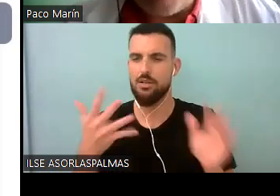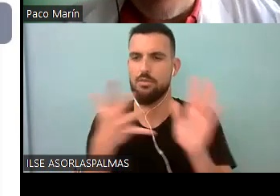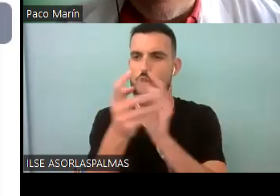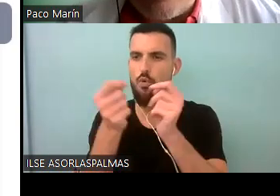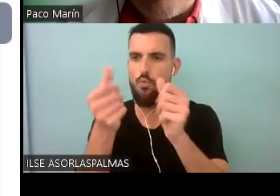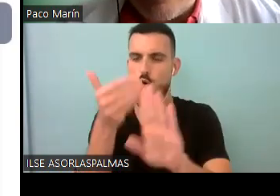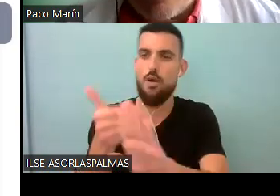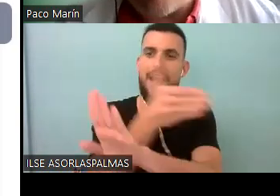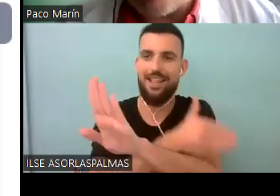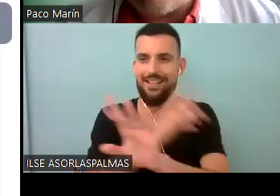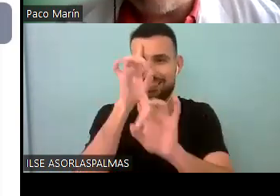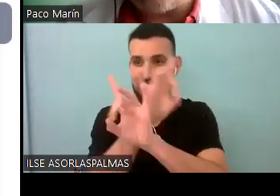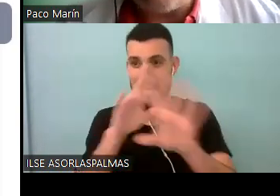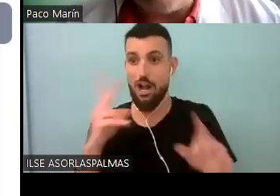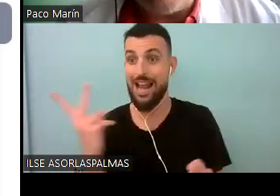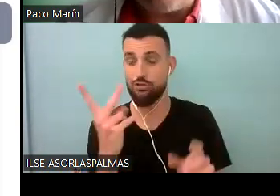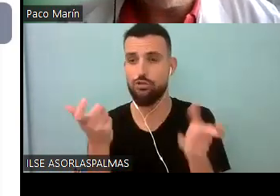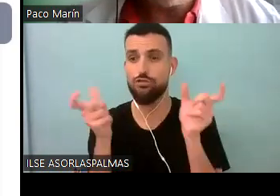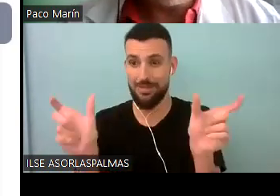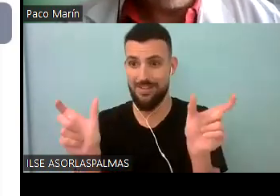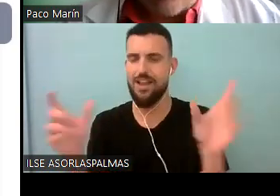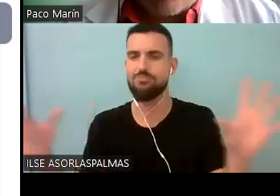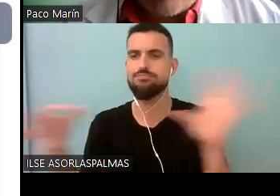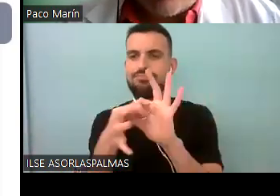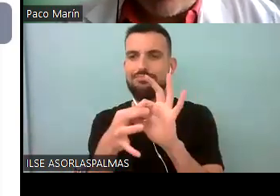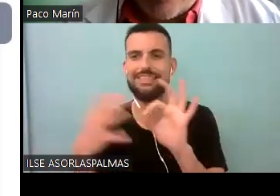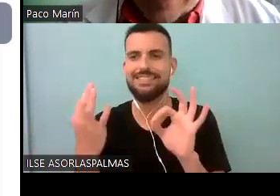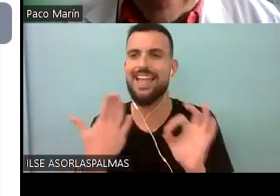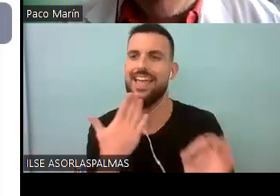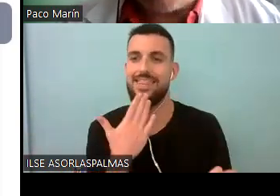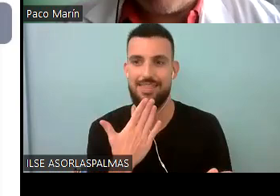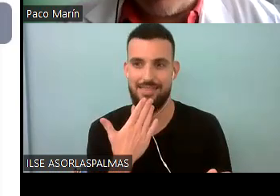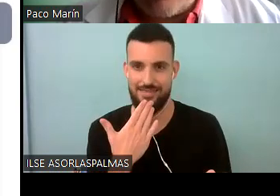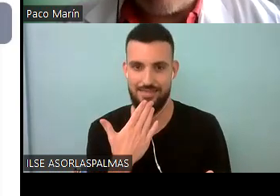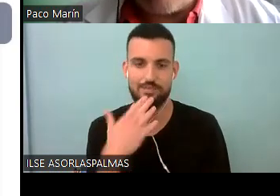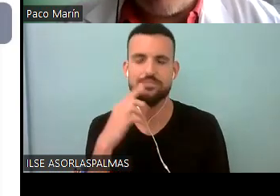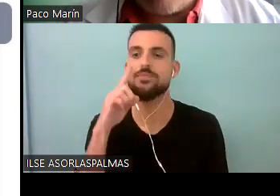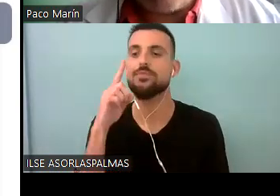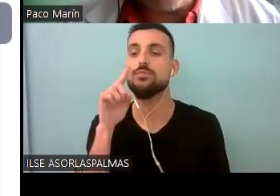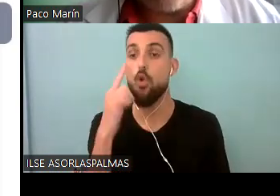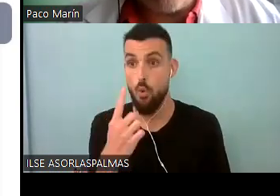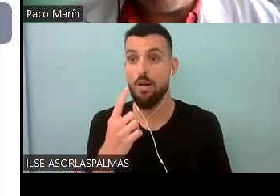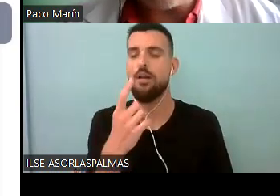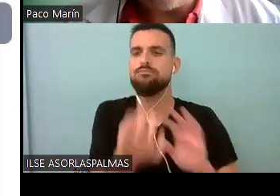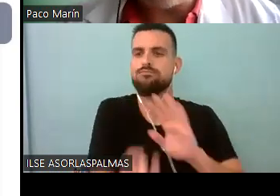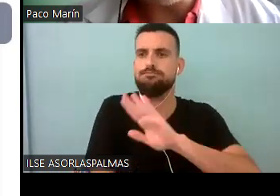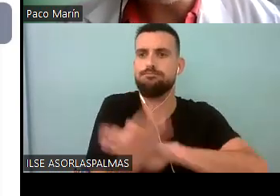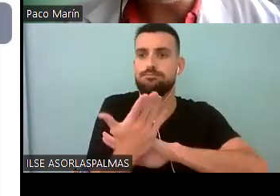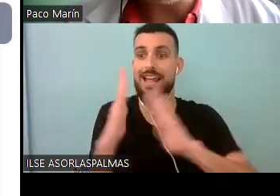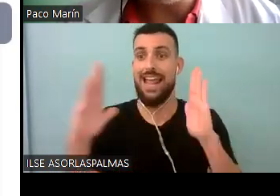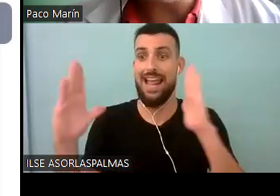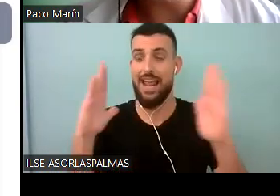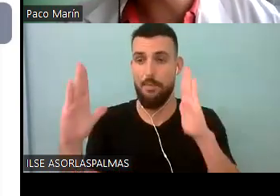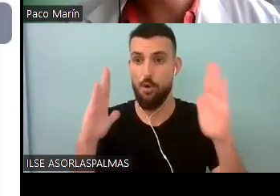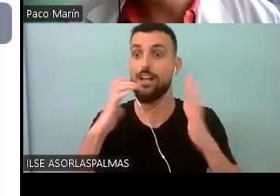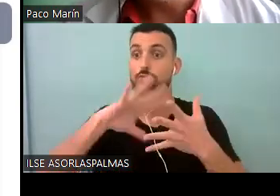las dos tienen relación con la edad fundamentalmente, pero una se desarrolla claramente a partir de un proceso concreto, que es el proceso